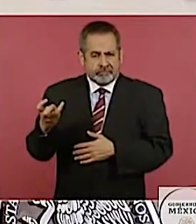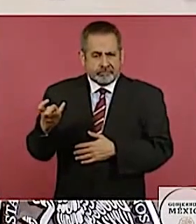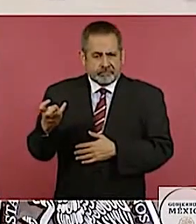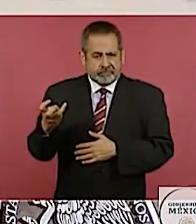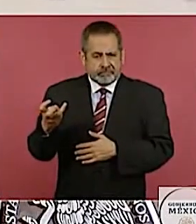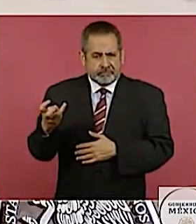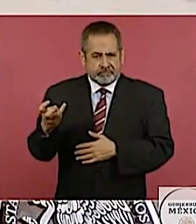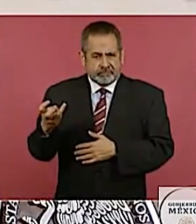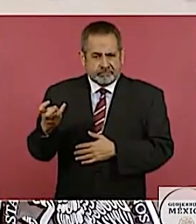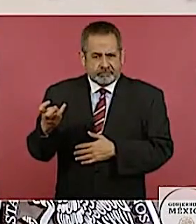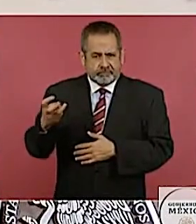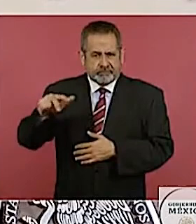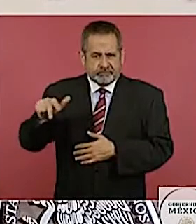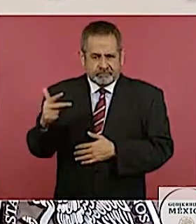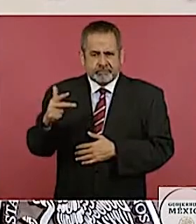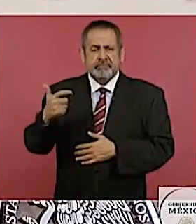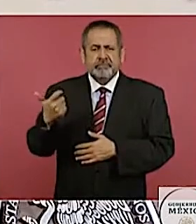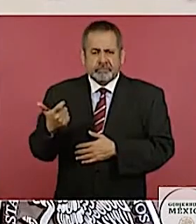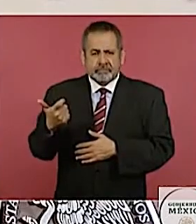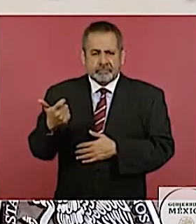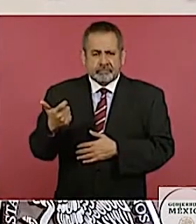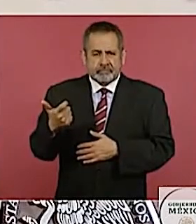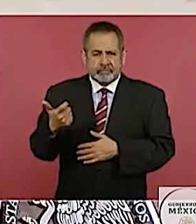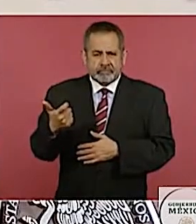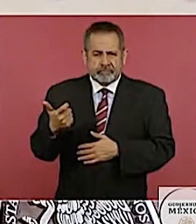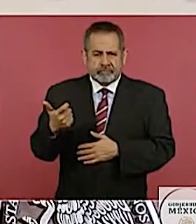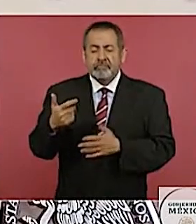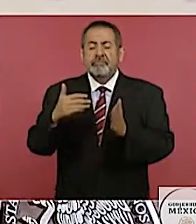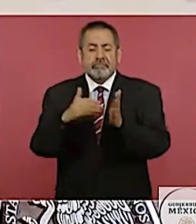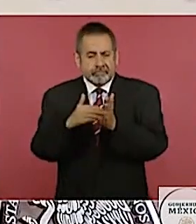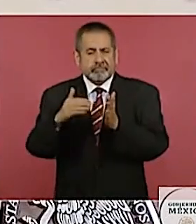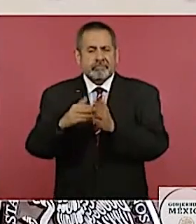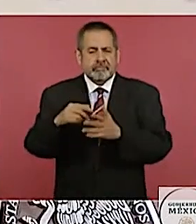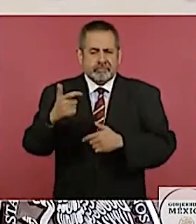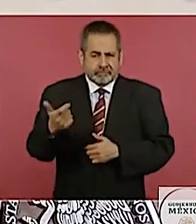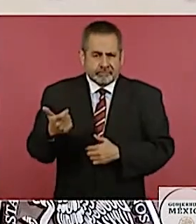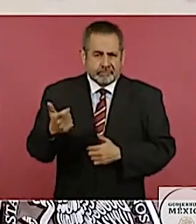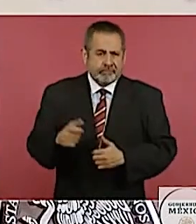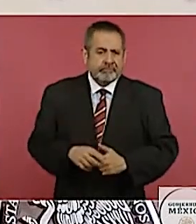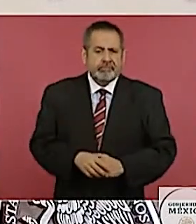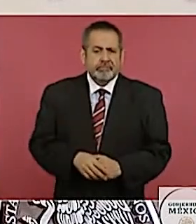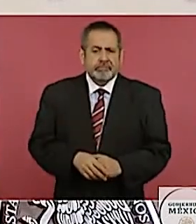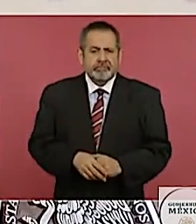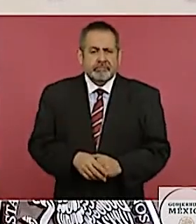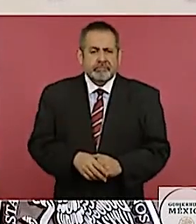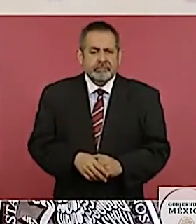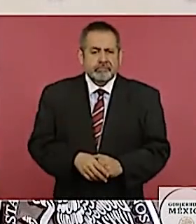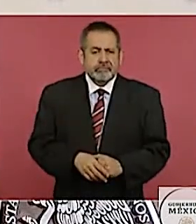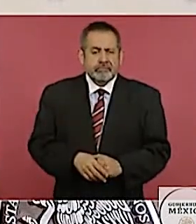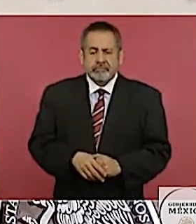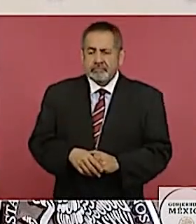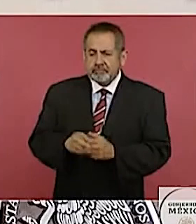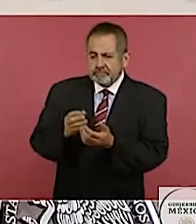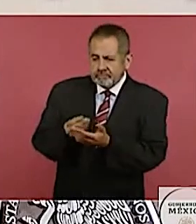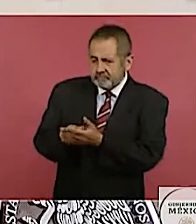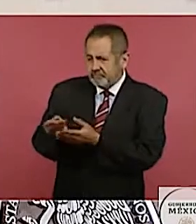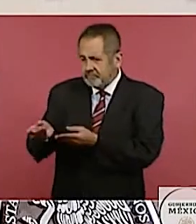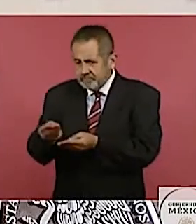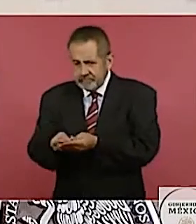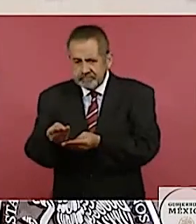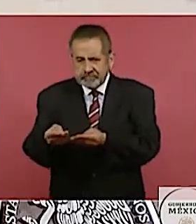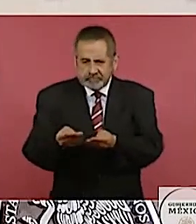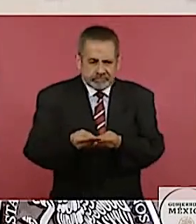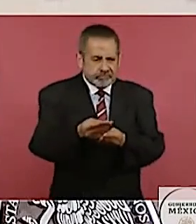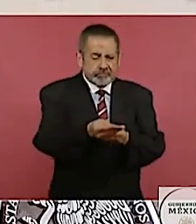61300 13 pesos 313 millones de pesos y se distribuye